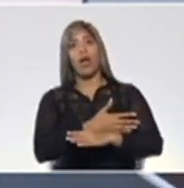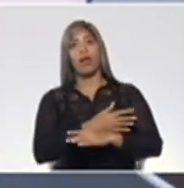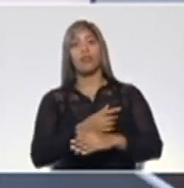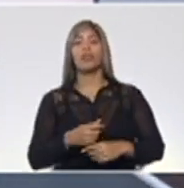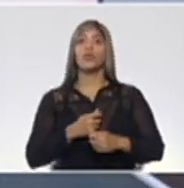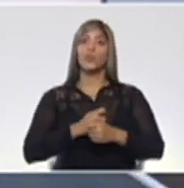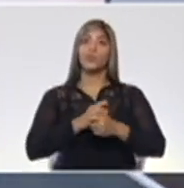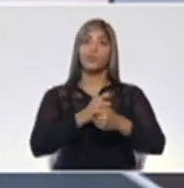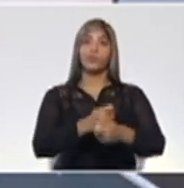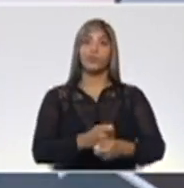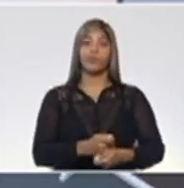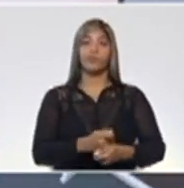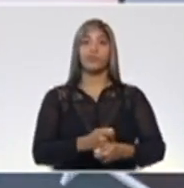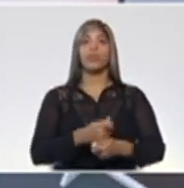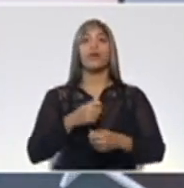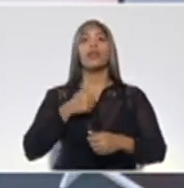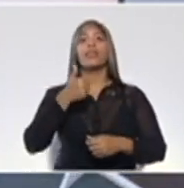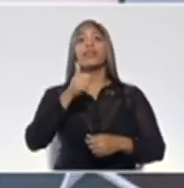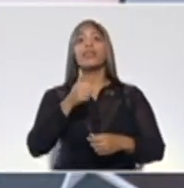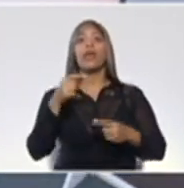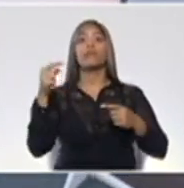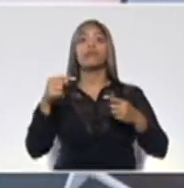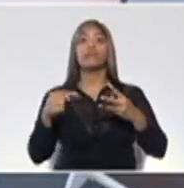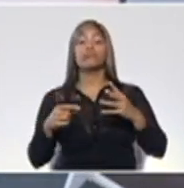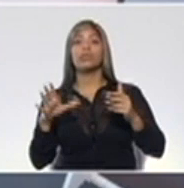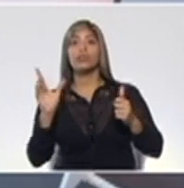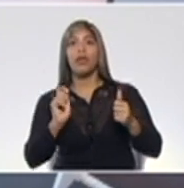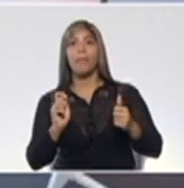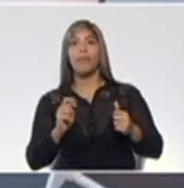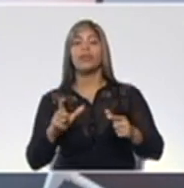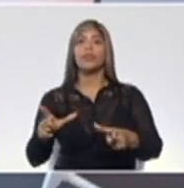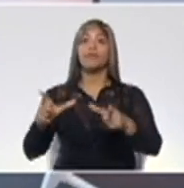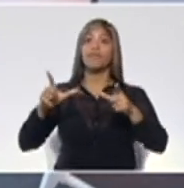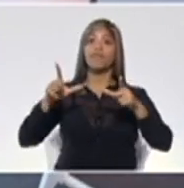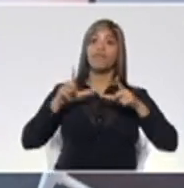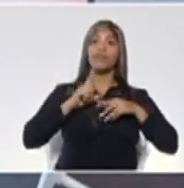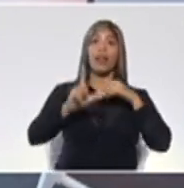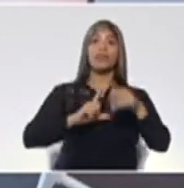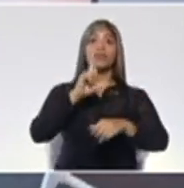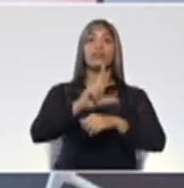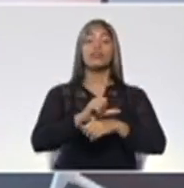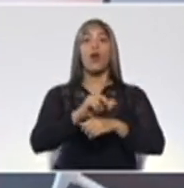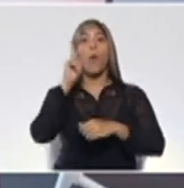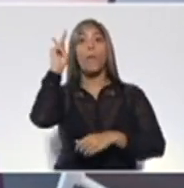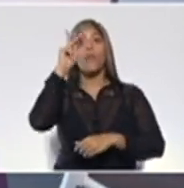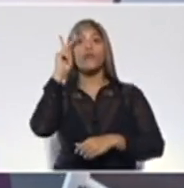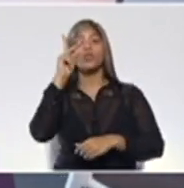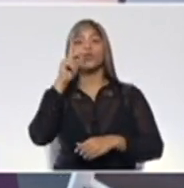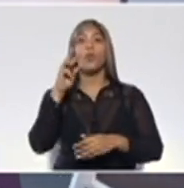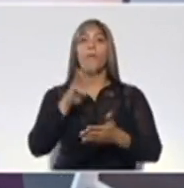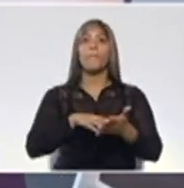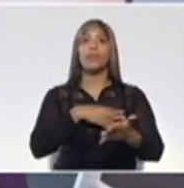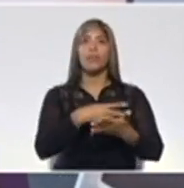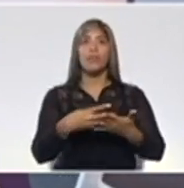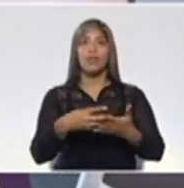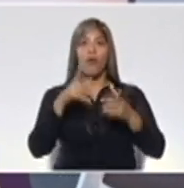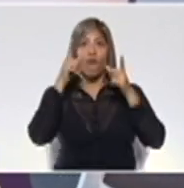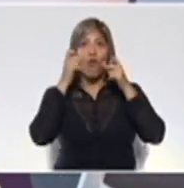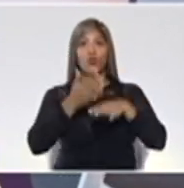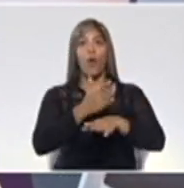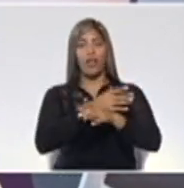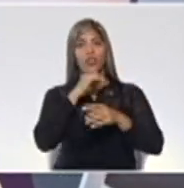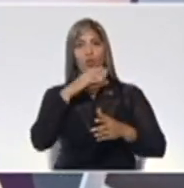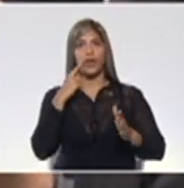10 extraordinarios semestres para obtener el título de profesor de matemática. Por aquí tengo una foto del acto